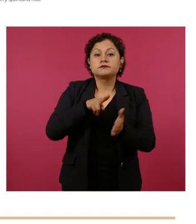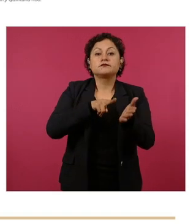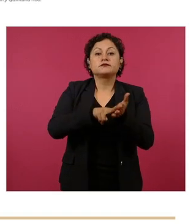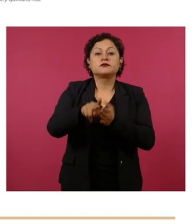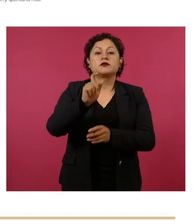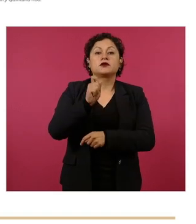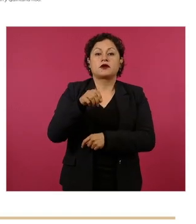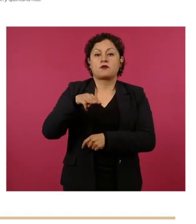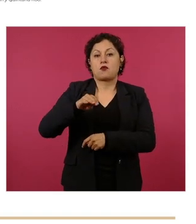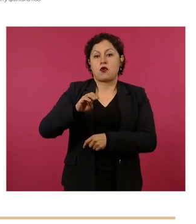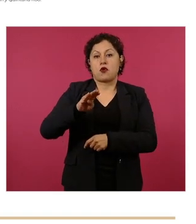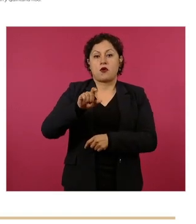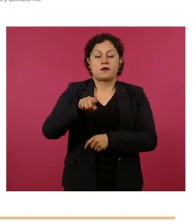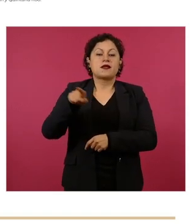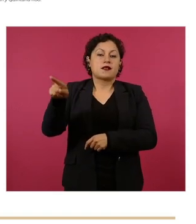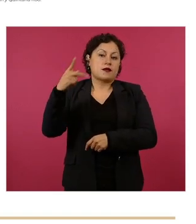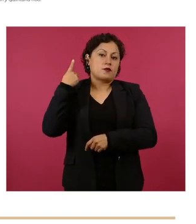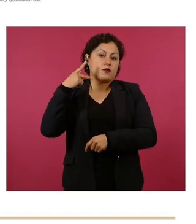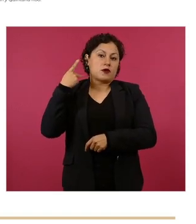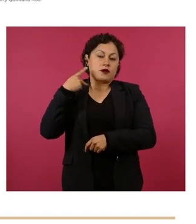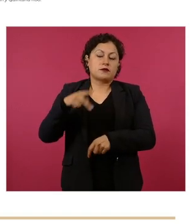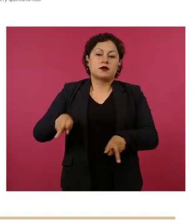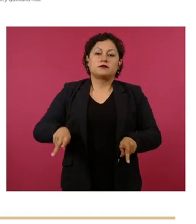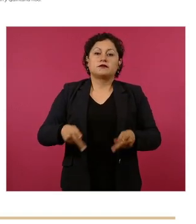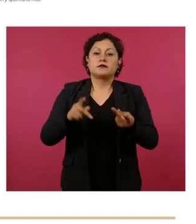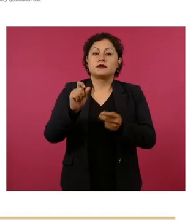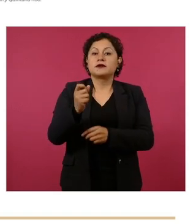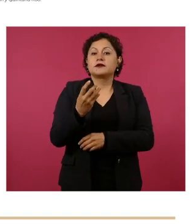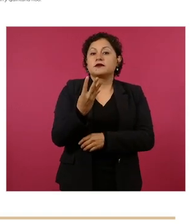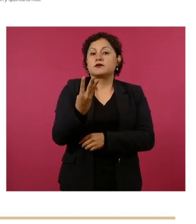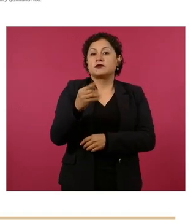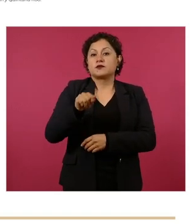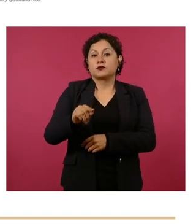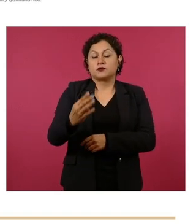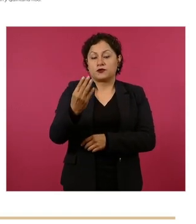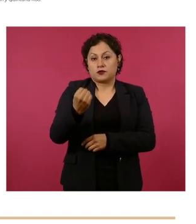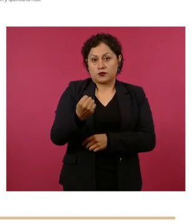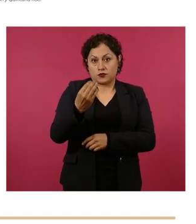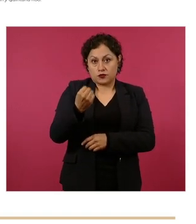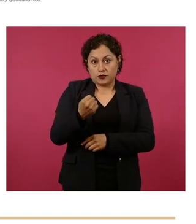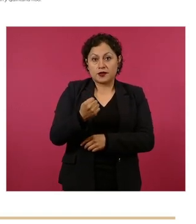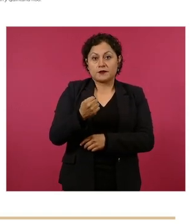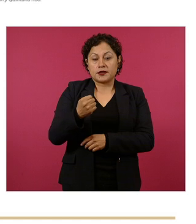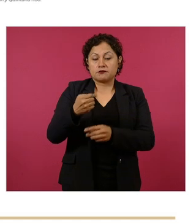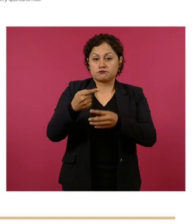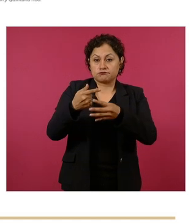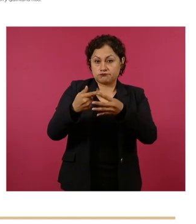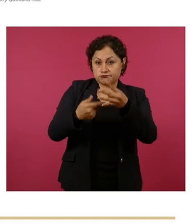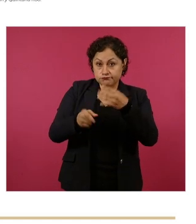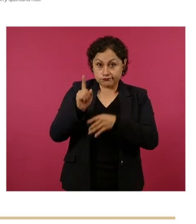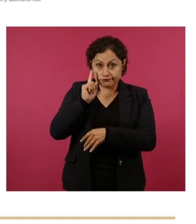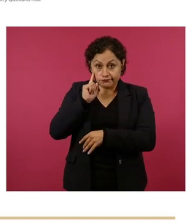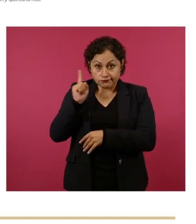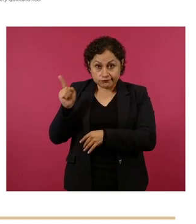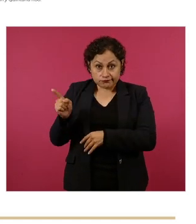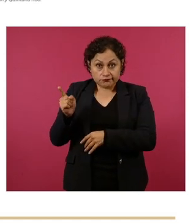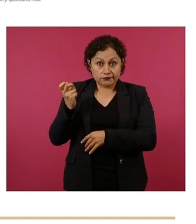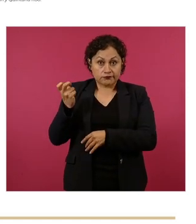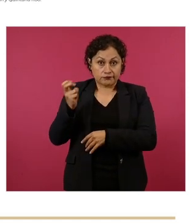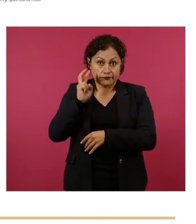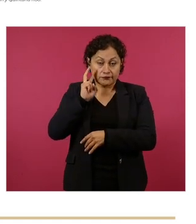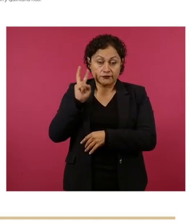en la capital del estado de Puebla, con el litro a 24 pesos con 9 centavos. Y todas las que tenemos aquí en la tabla que pueden